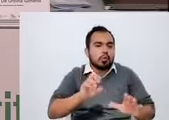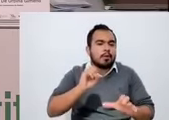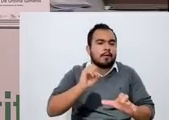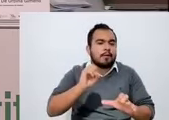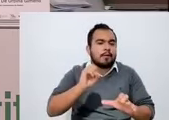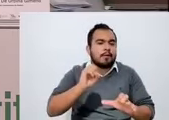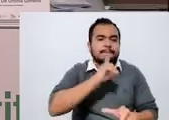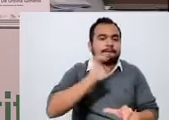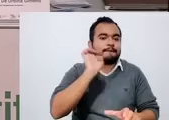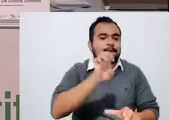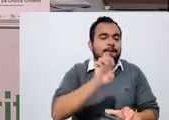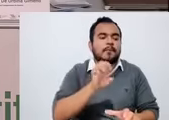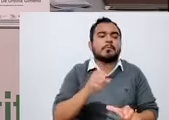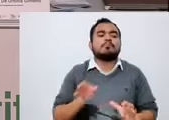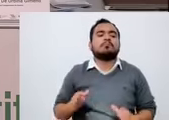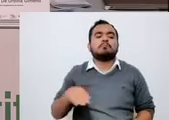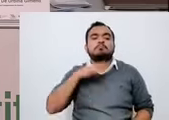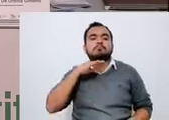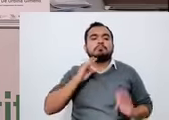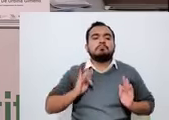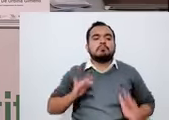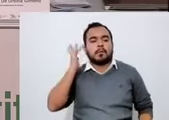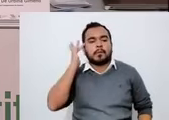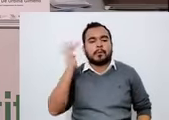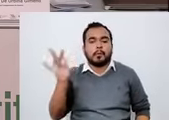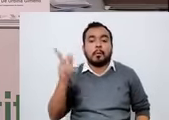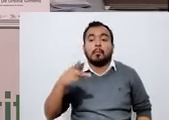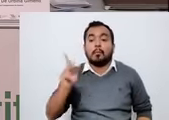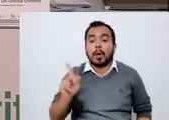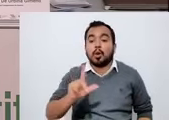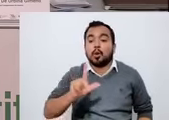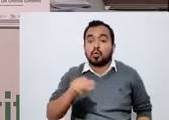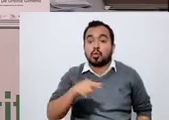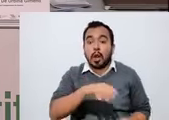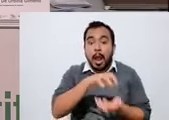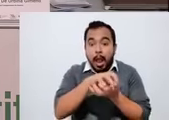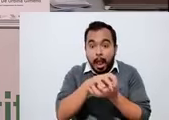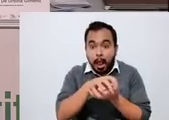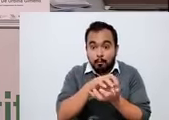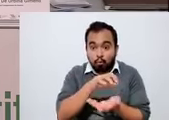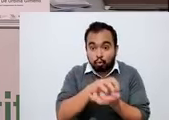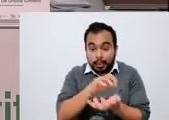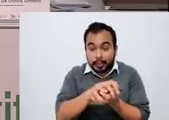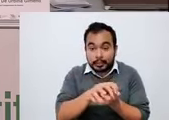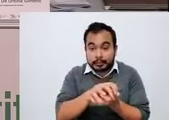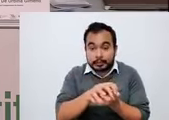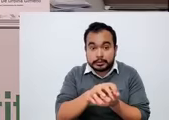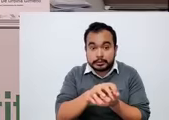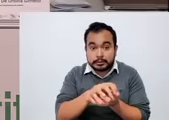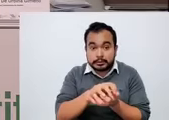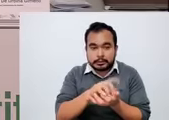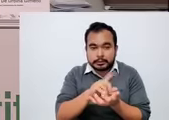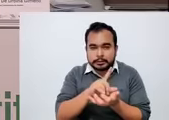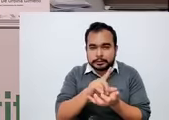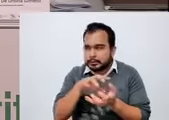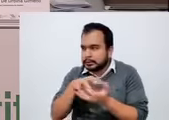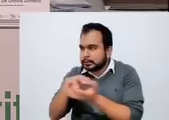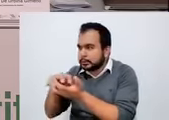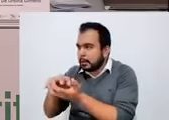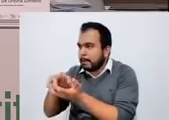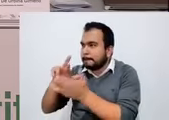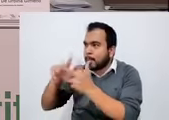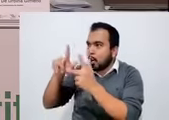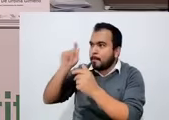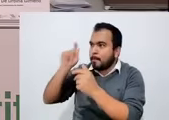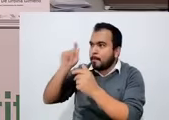todos con tranquilidad. Luego, pero el resto de la hamburguesa está en no sé qué sitio, entonces hay que romper un cristal. Lo rompen también. Van